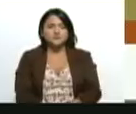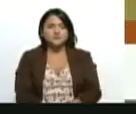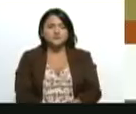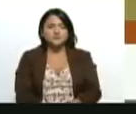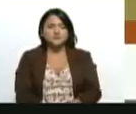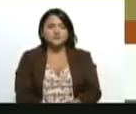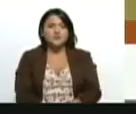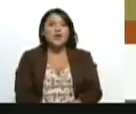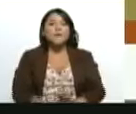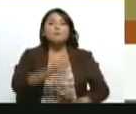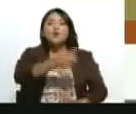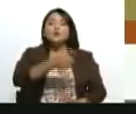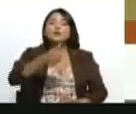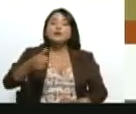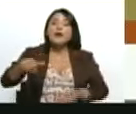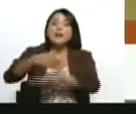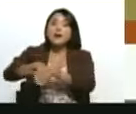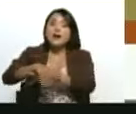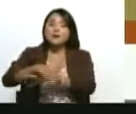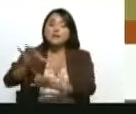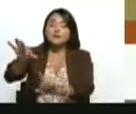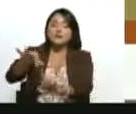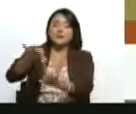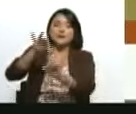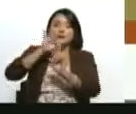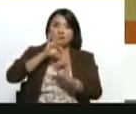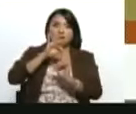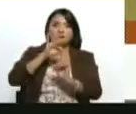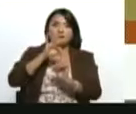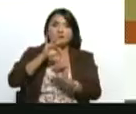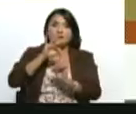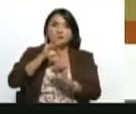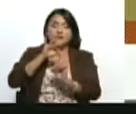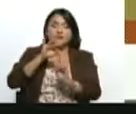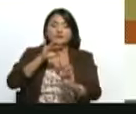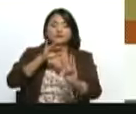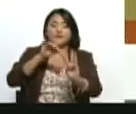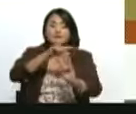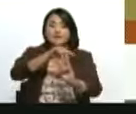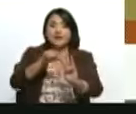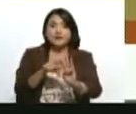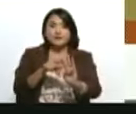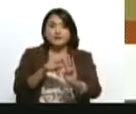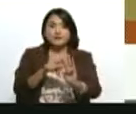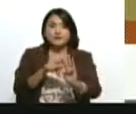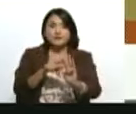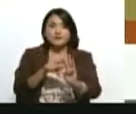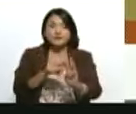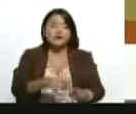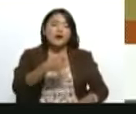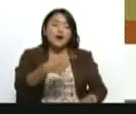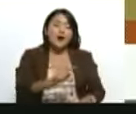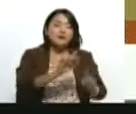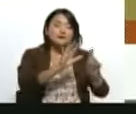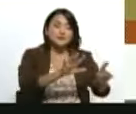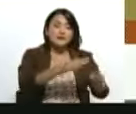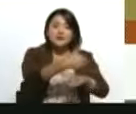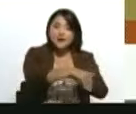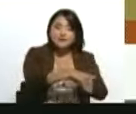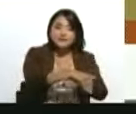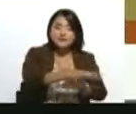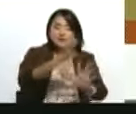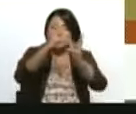por cada calle de la comunidad se van a escoger 3. Si tenemos 6 calles, ¿cuántos son?